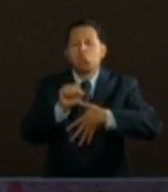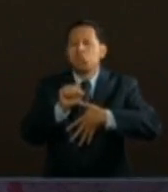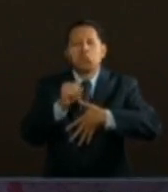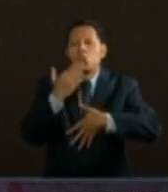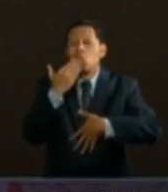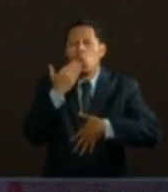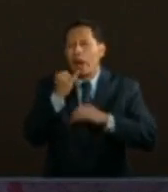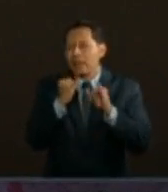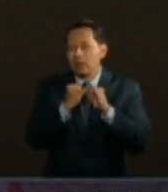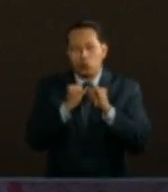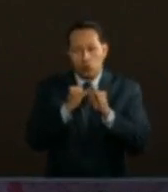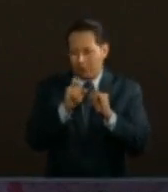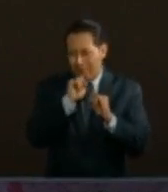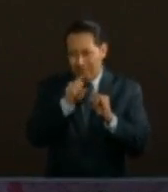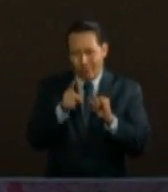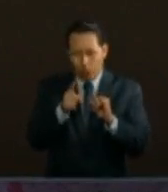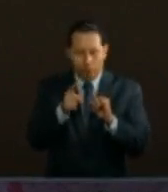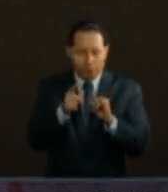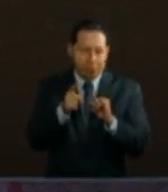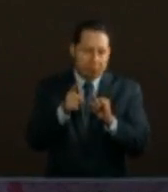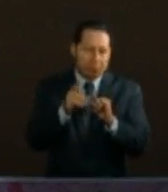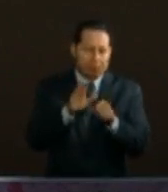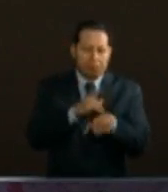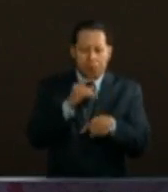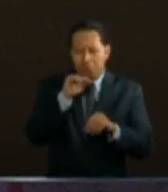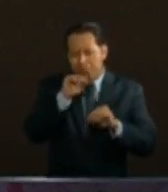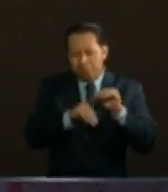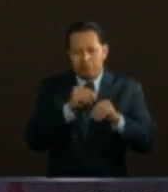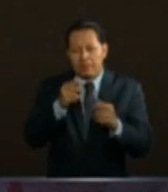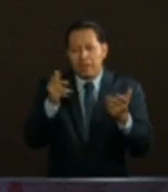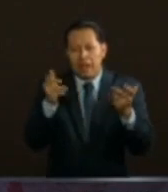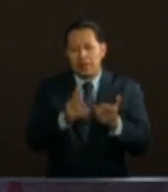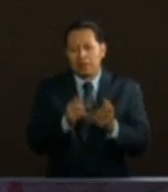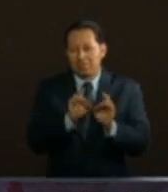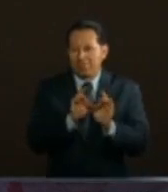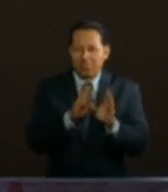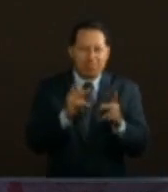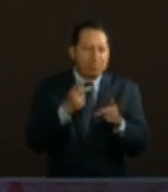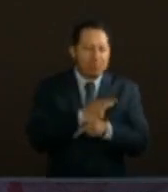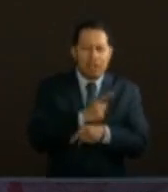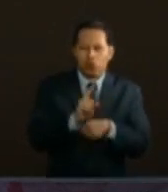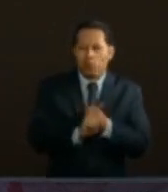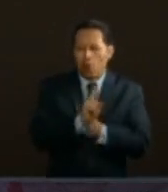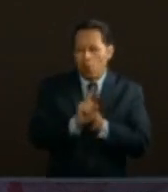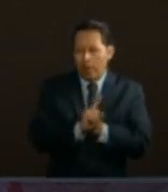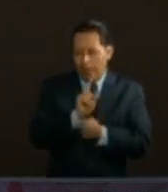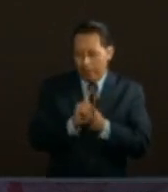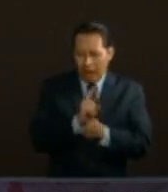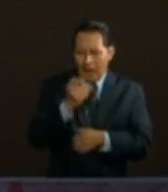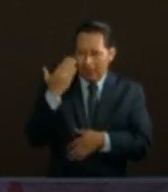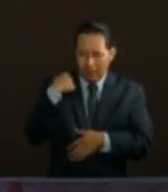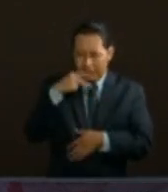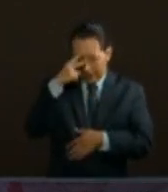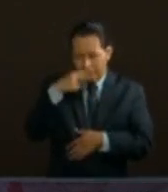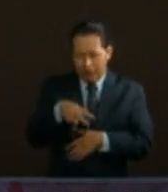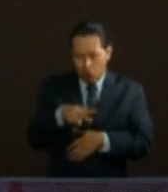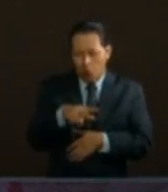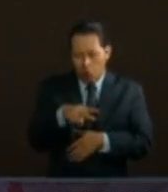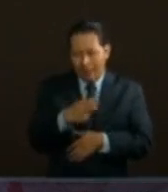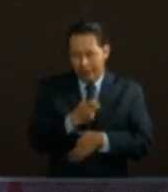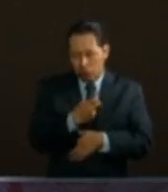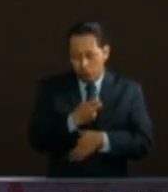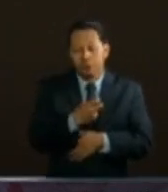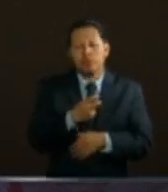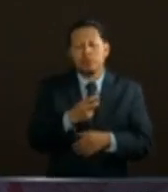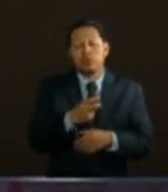instituciones como las que se construyeron a raíz de esa situación de crisis que tuvimos en México,